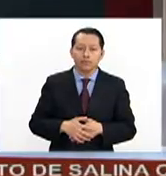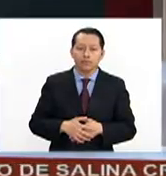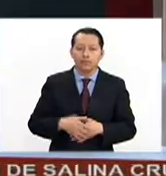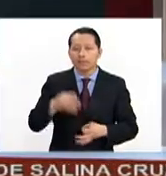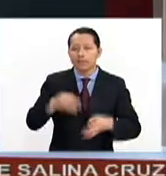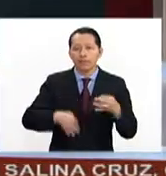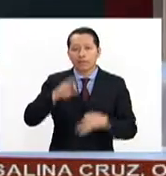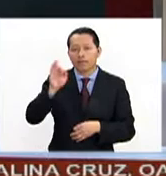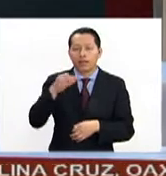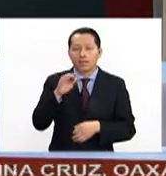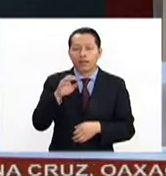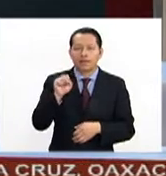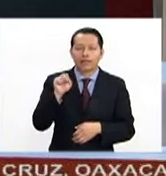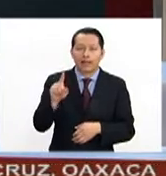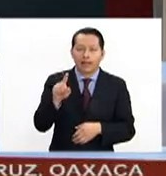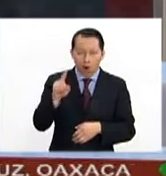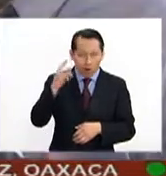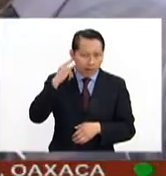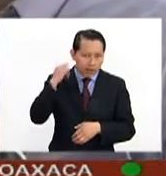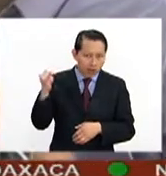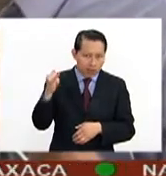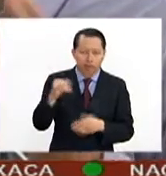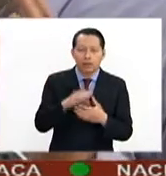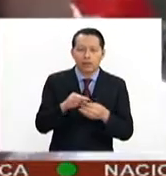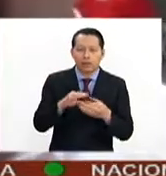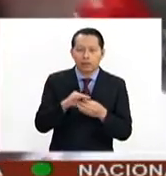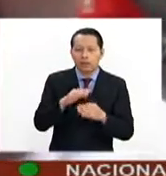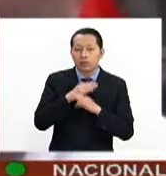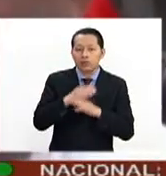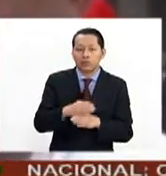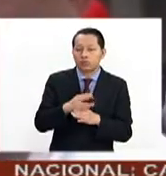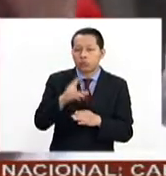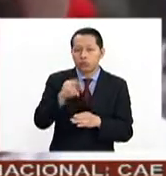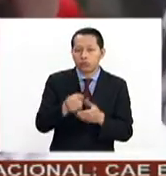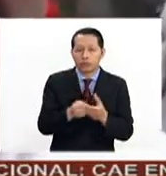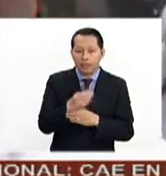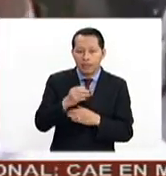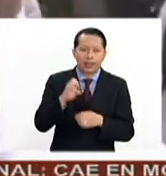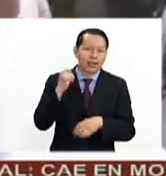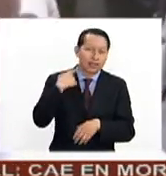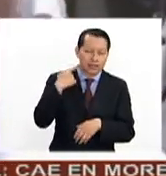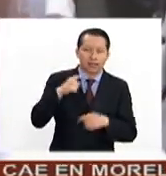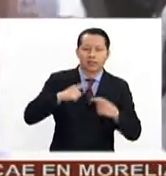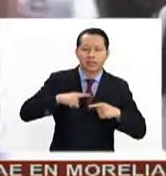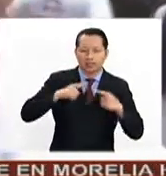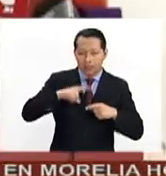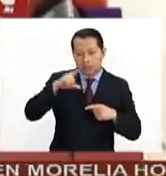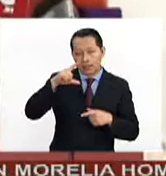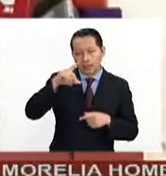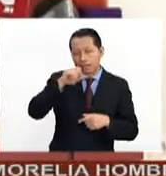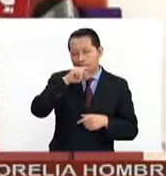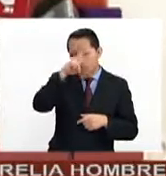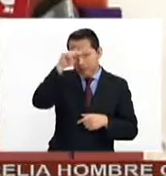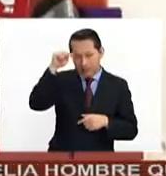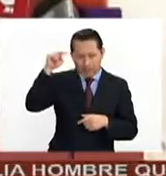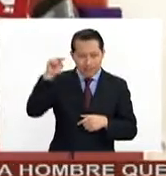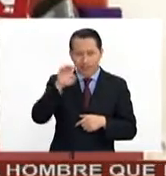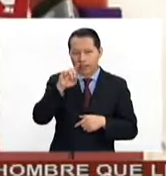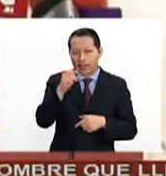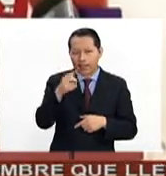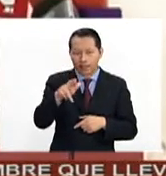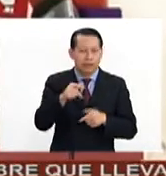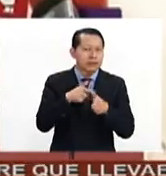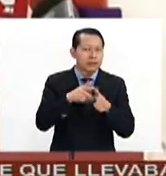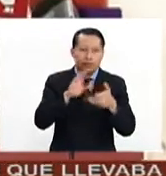La Corte Federal de San Diego, California, negó la libertad bajo fianza al exfiscal de Nayarit, Edgar Vieita, por lo que va a